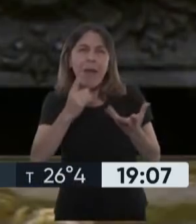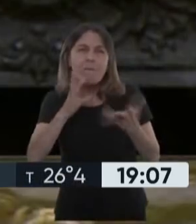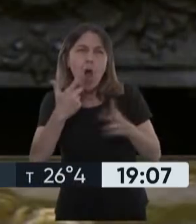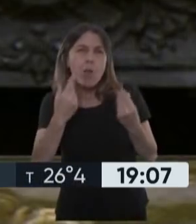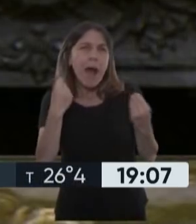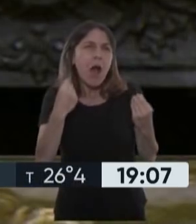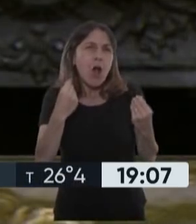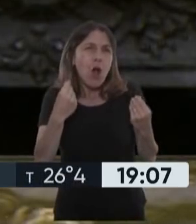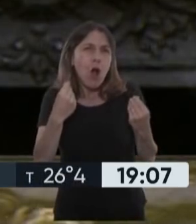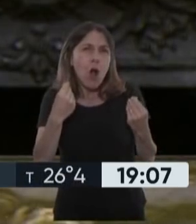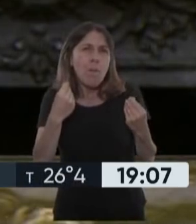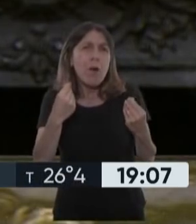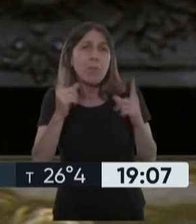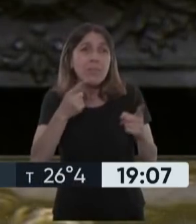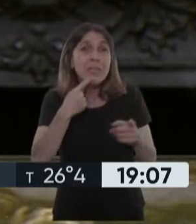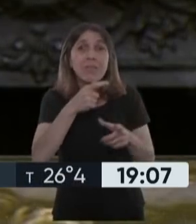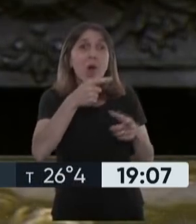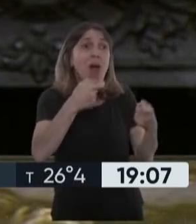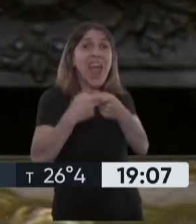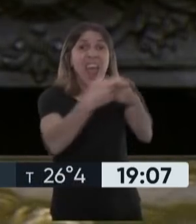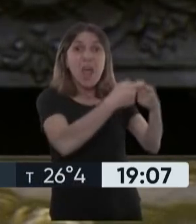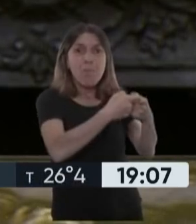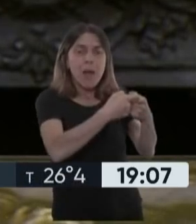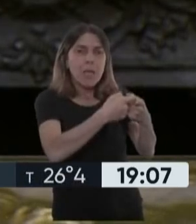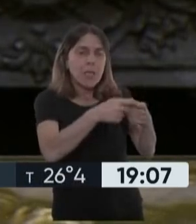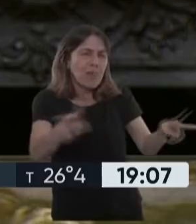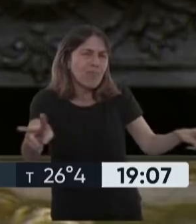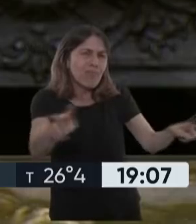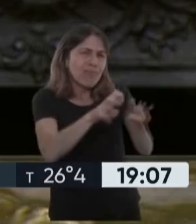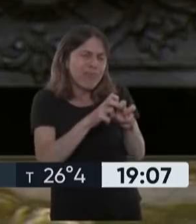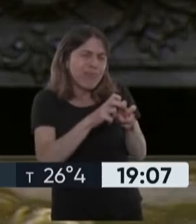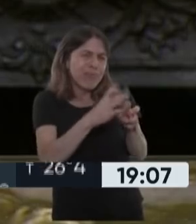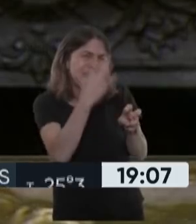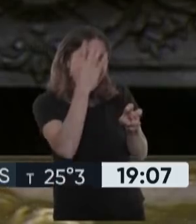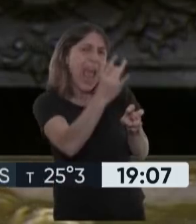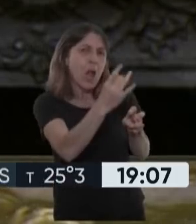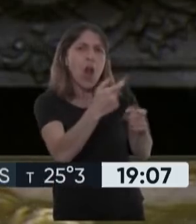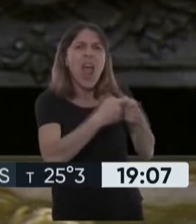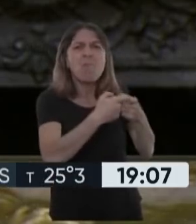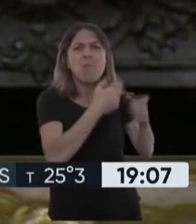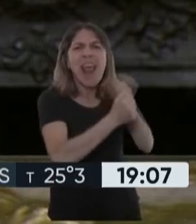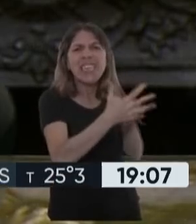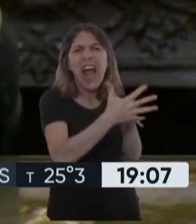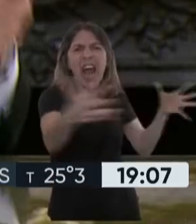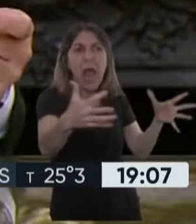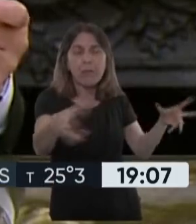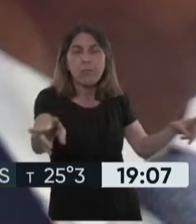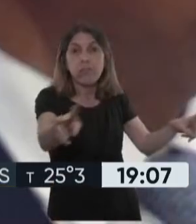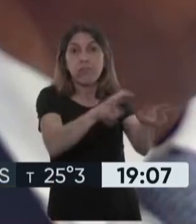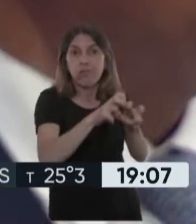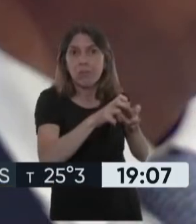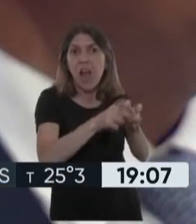podemos pedirle a los que han tenido una ganancia extraordinaria, empresas, grandes empresas, que